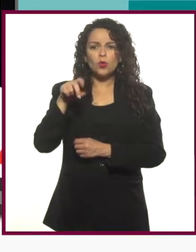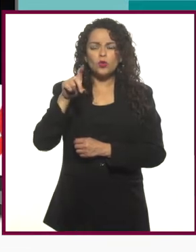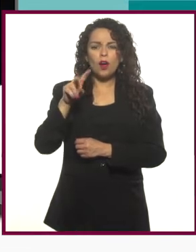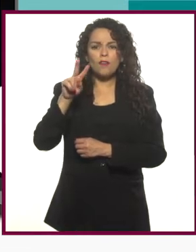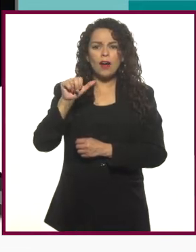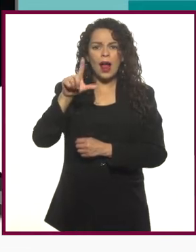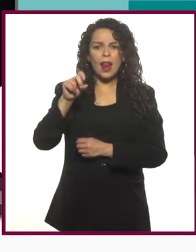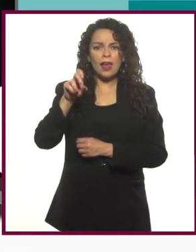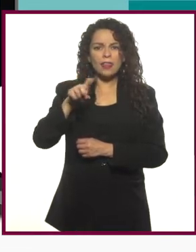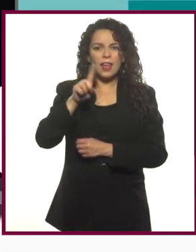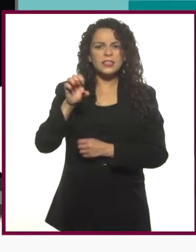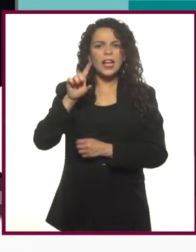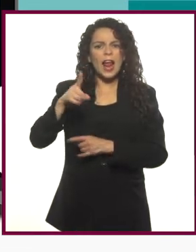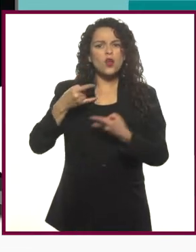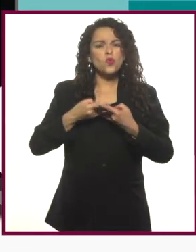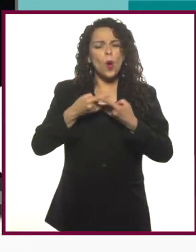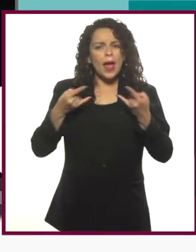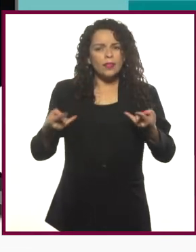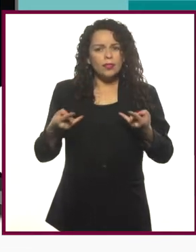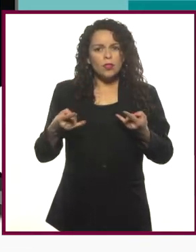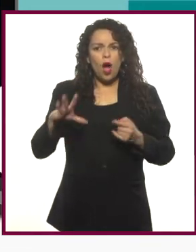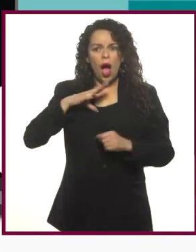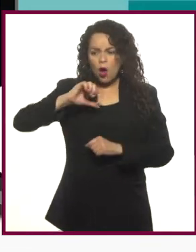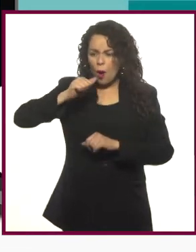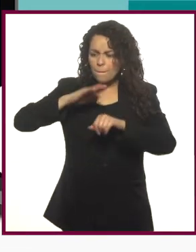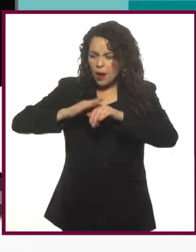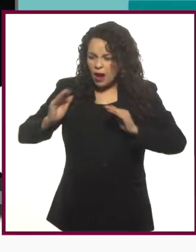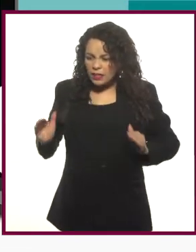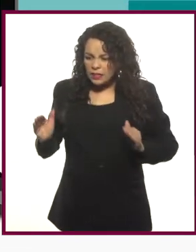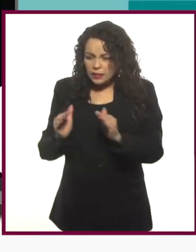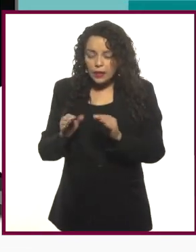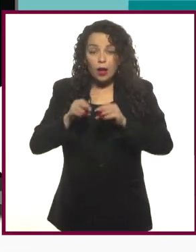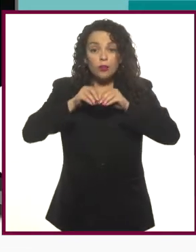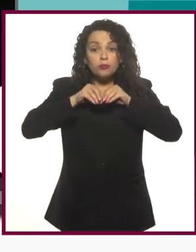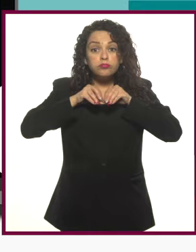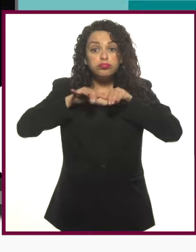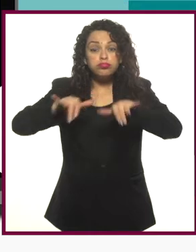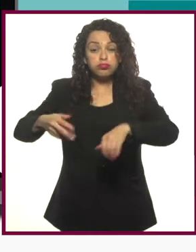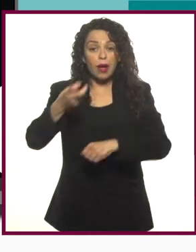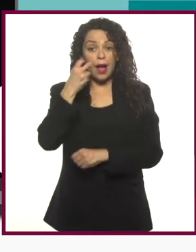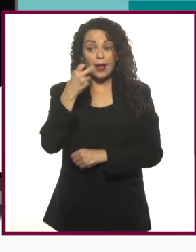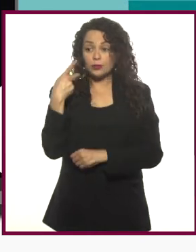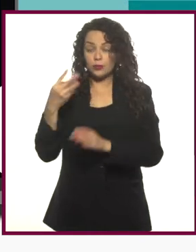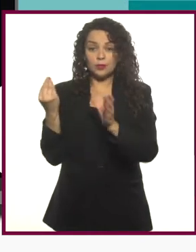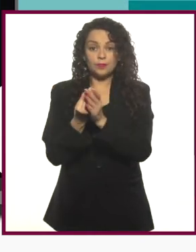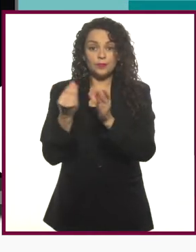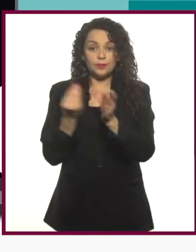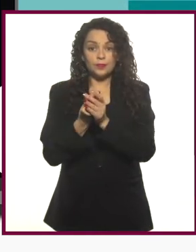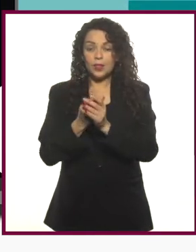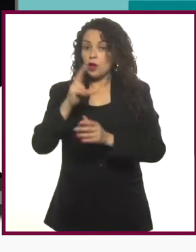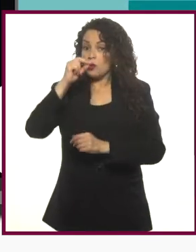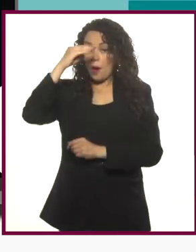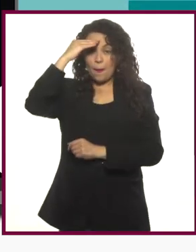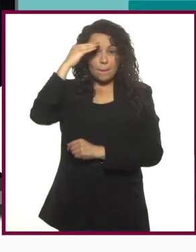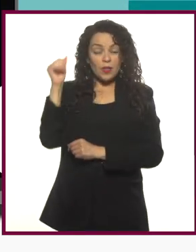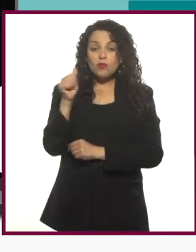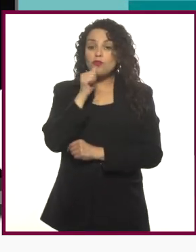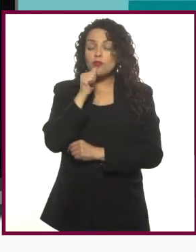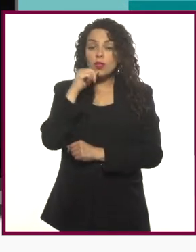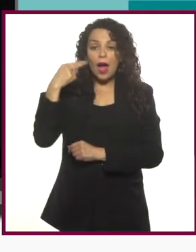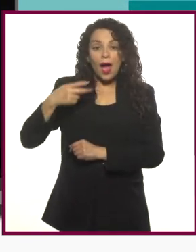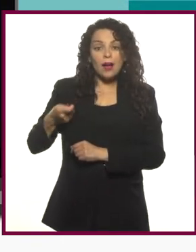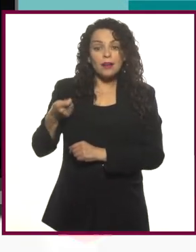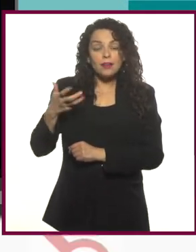Edmundo Valadez, El Cuento, que tenía unas secciones más pequeñas donde se difundió todo este tipo de literatura sin pensar todavía en